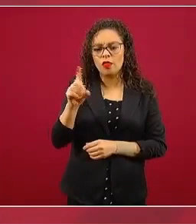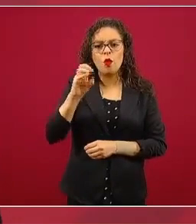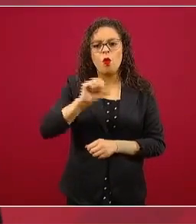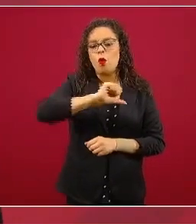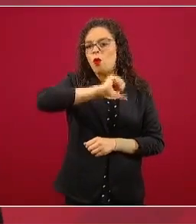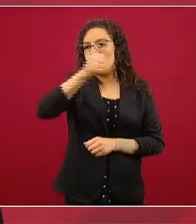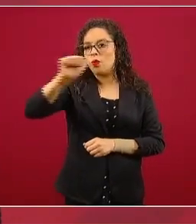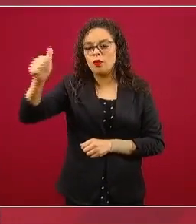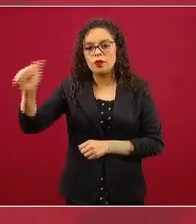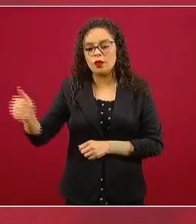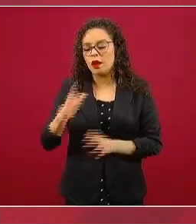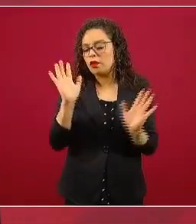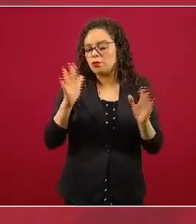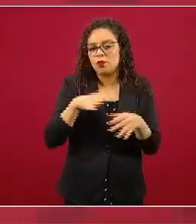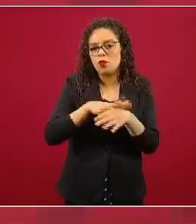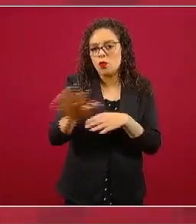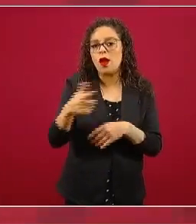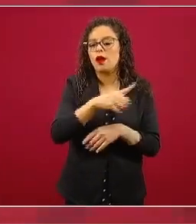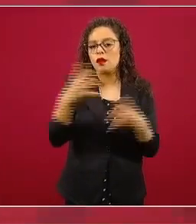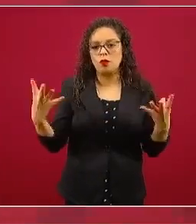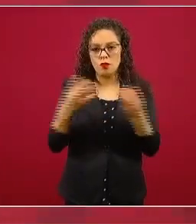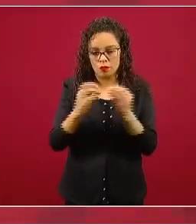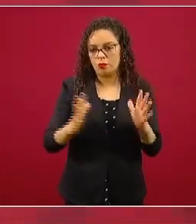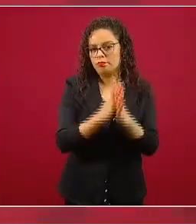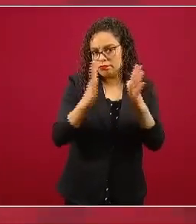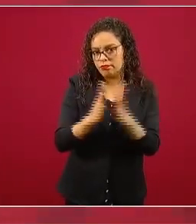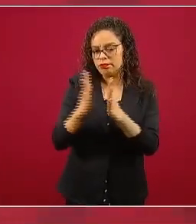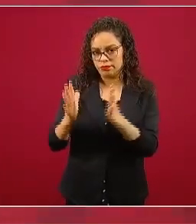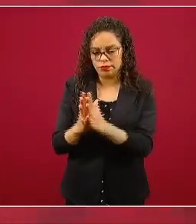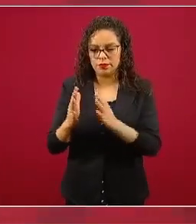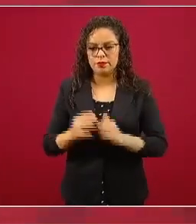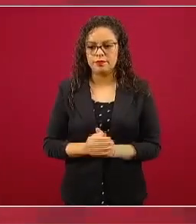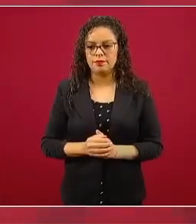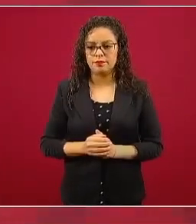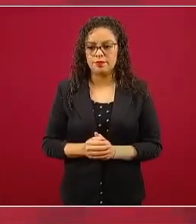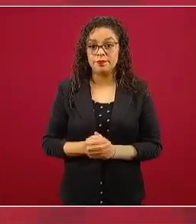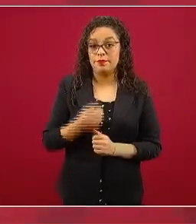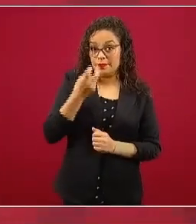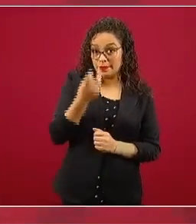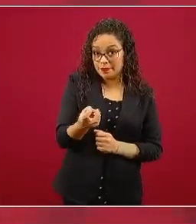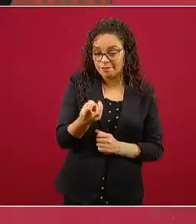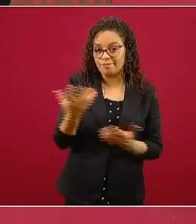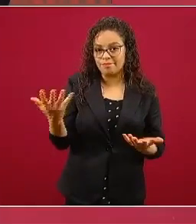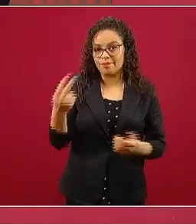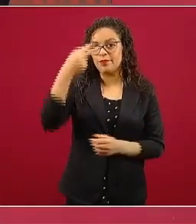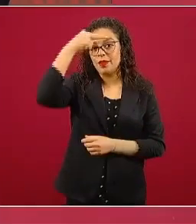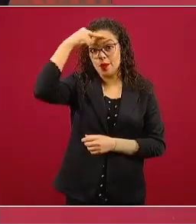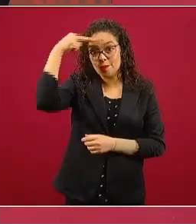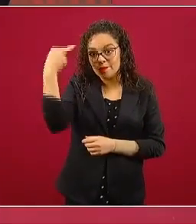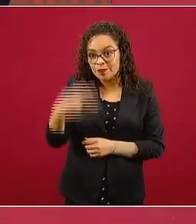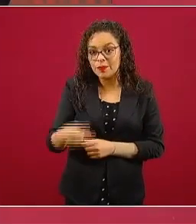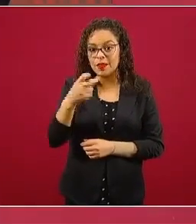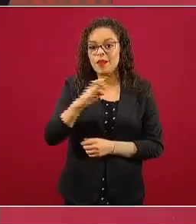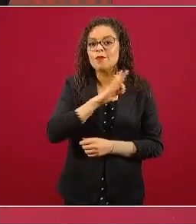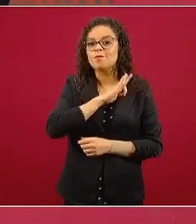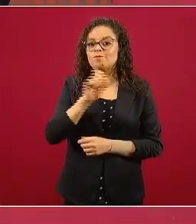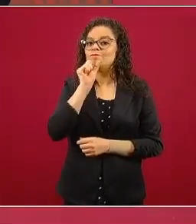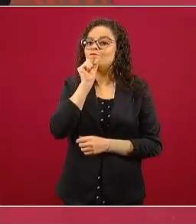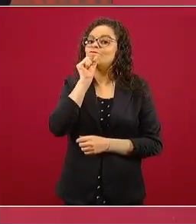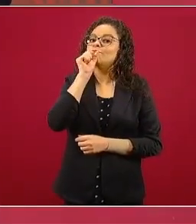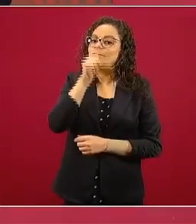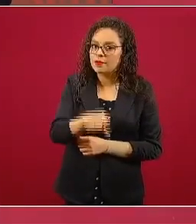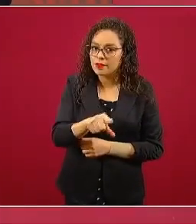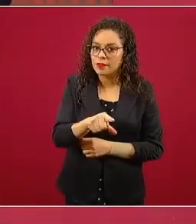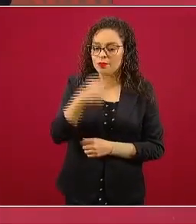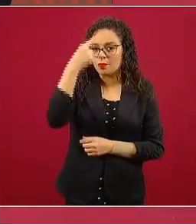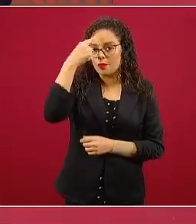están participando. Y eso de por sí ya pone a México en la posibilidad de llegar al mismo tiempo